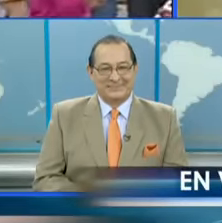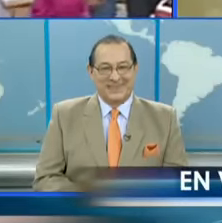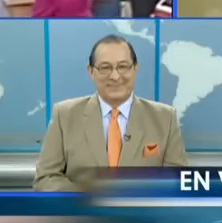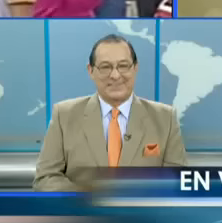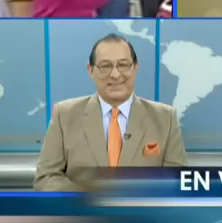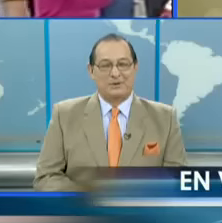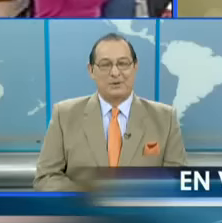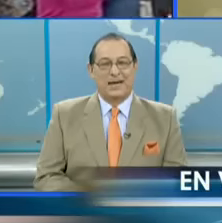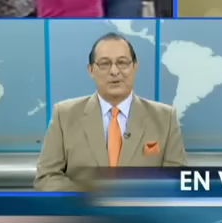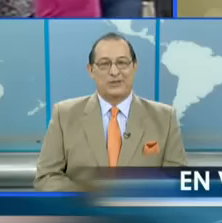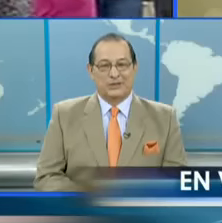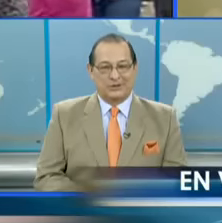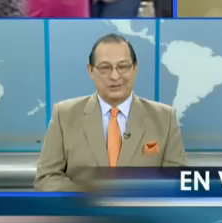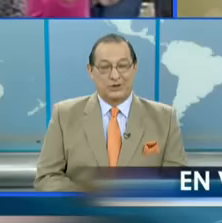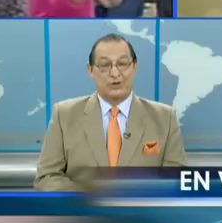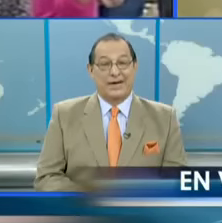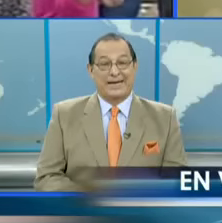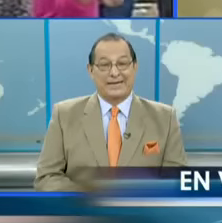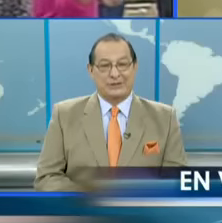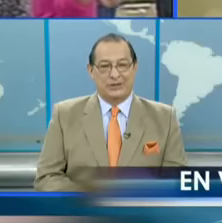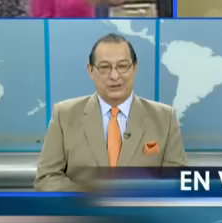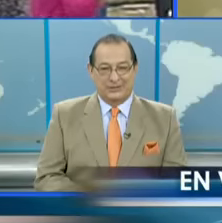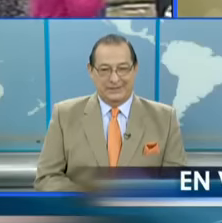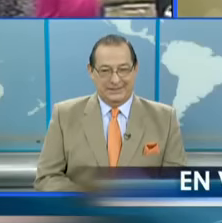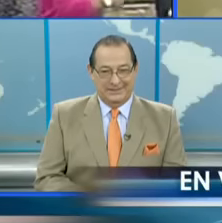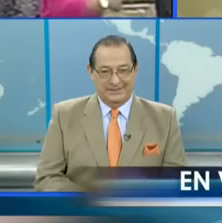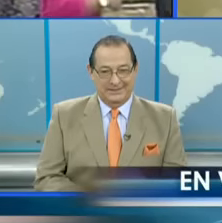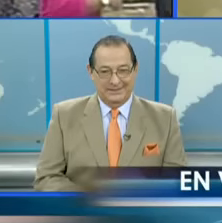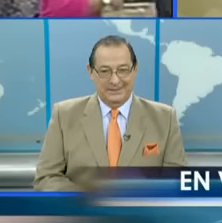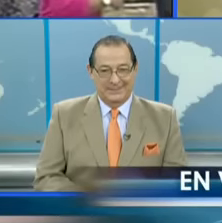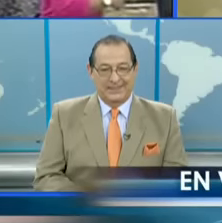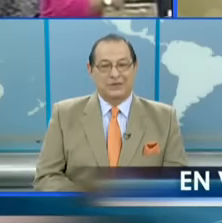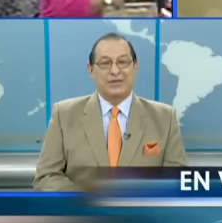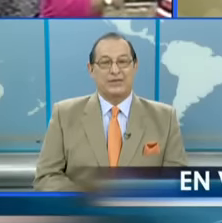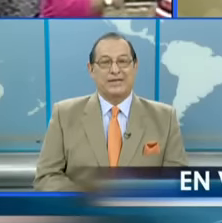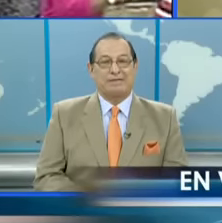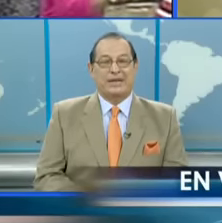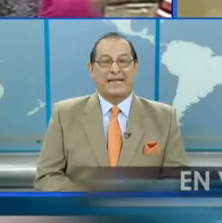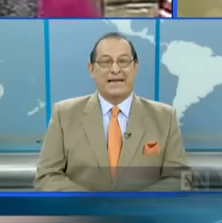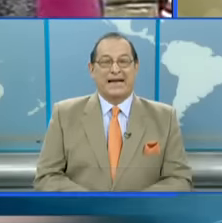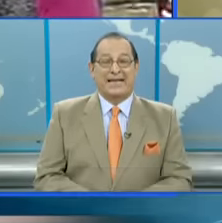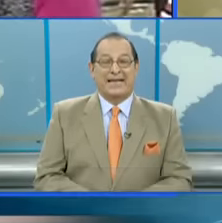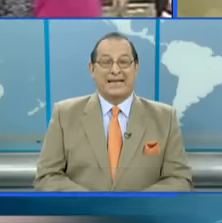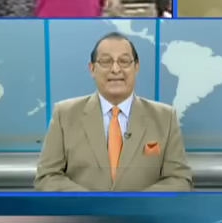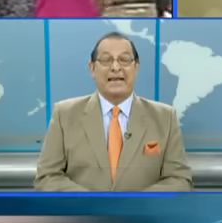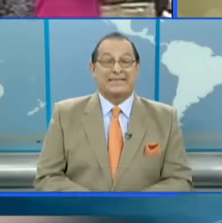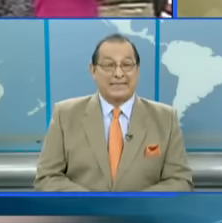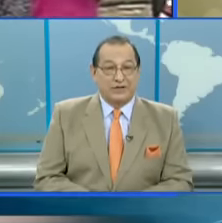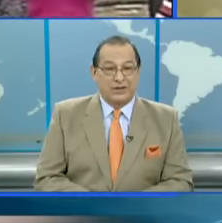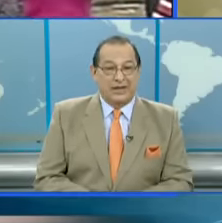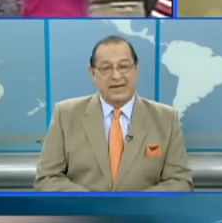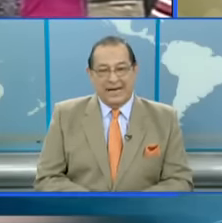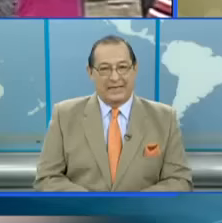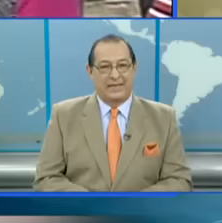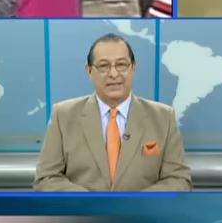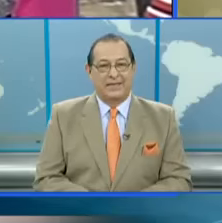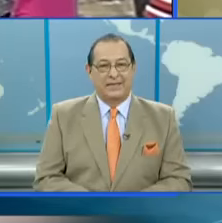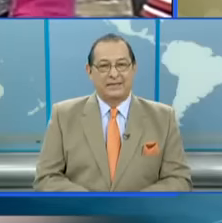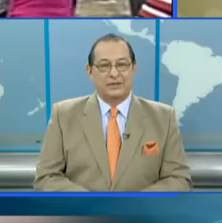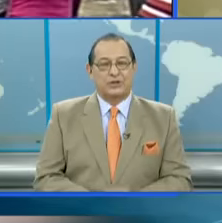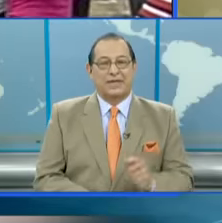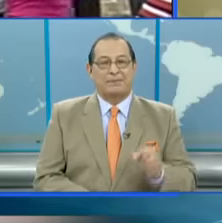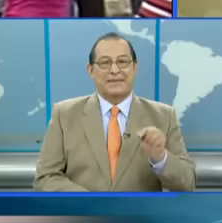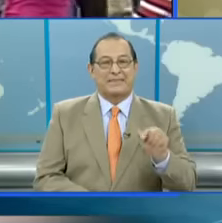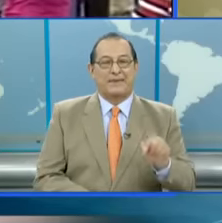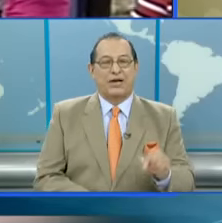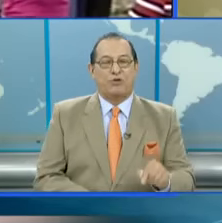estudios. Bueno, sale humo blanco entonces. Solo una aclaración quiero hacer. Que yo no estoy aquí para agradarle ni a la señora ni a nadie.